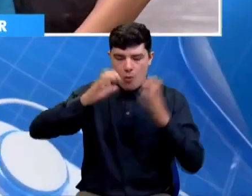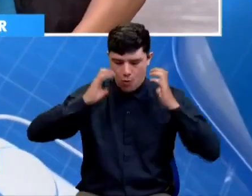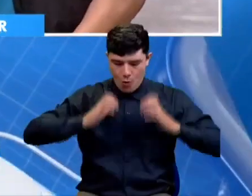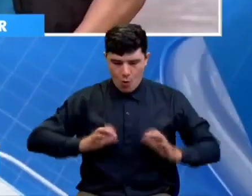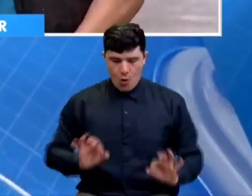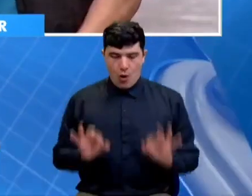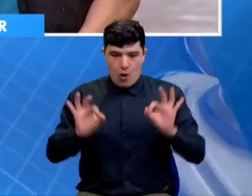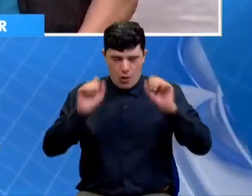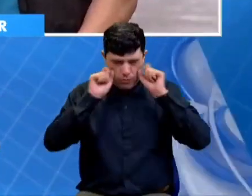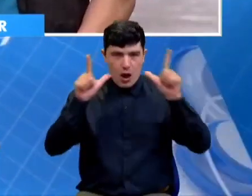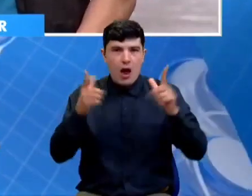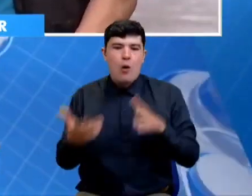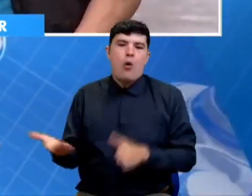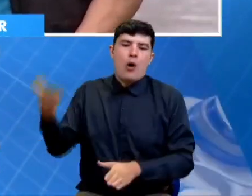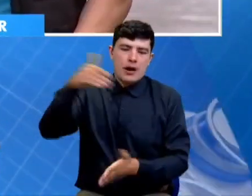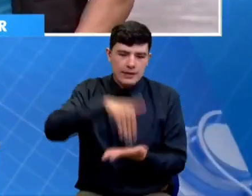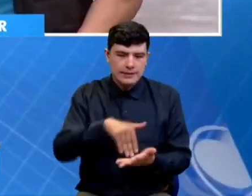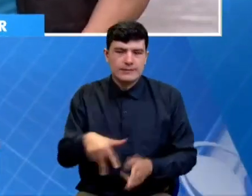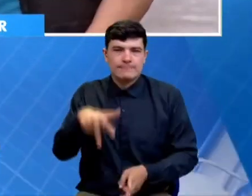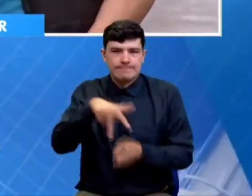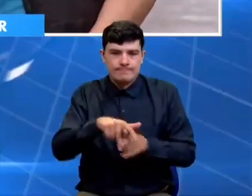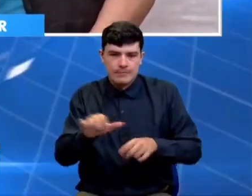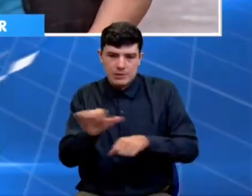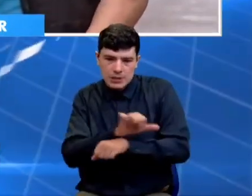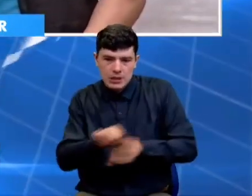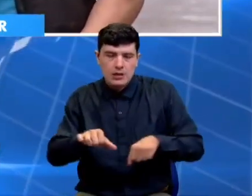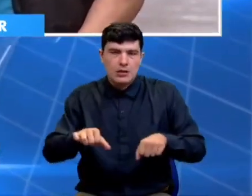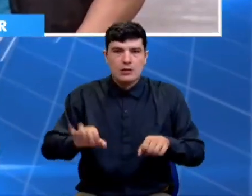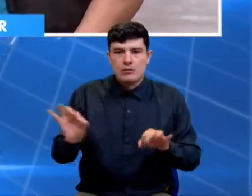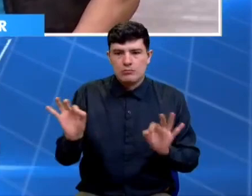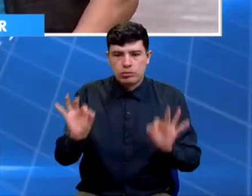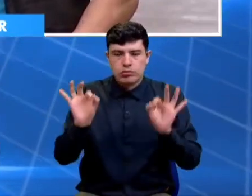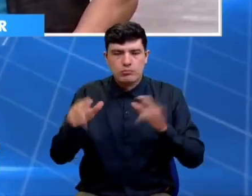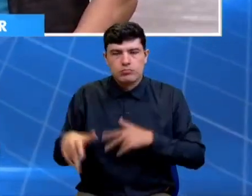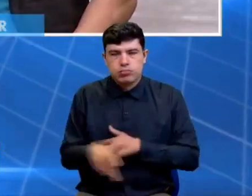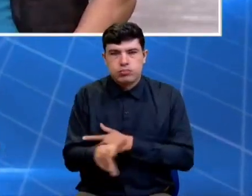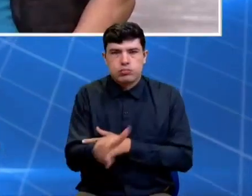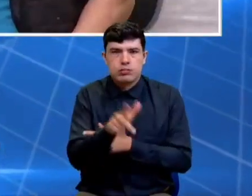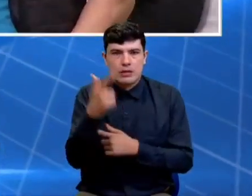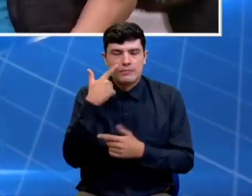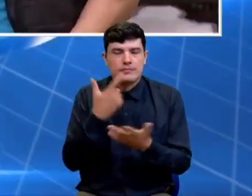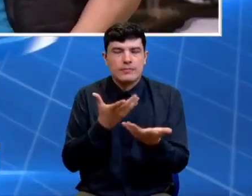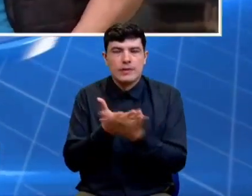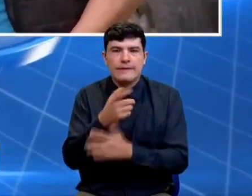Yeque va hacia el municipio de Chinácota. Richard Quiñones para Oriente Noticias. Estamos informando, continúen ustedes en estudio.